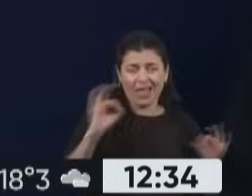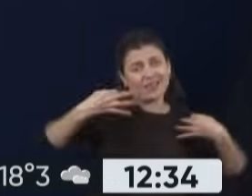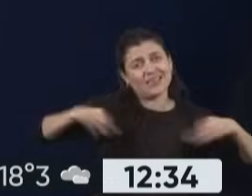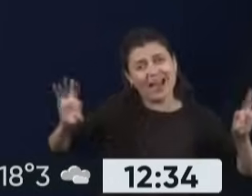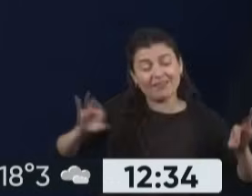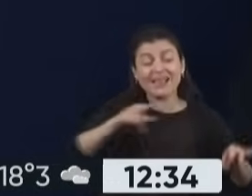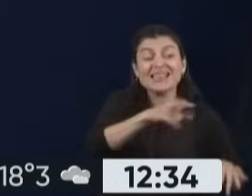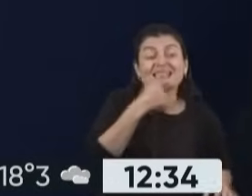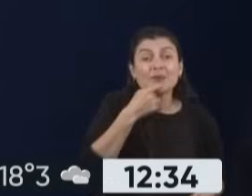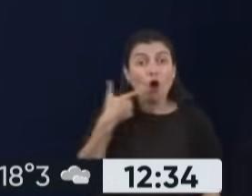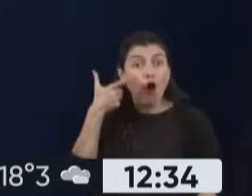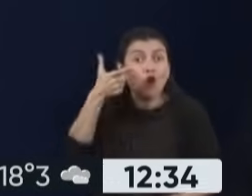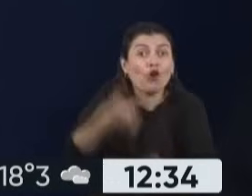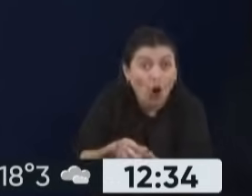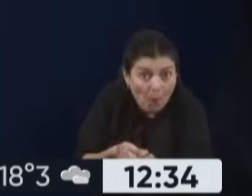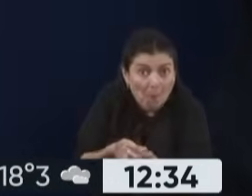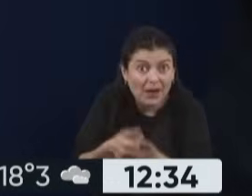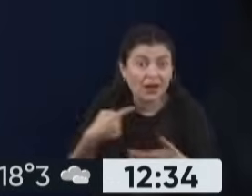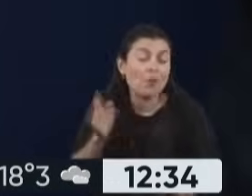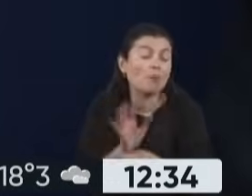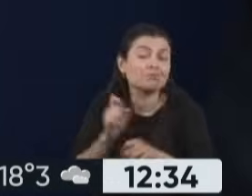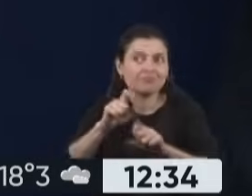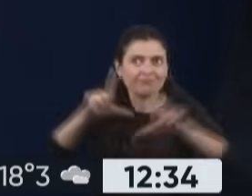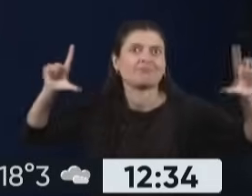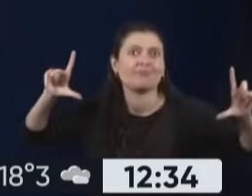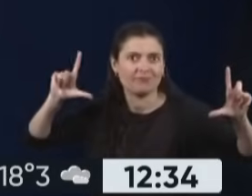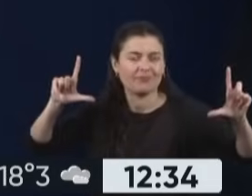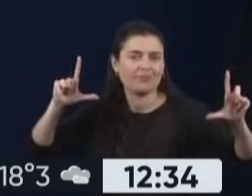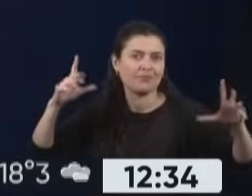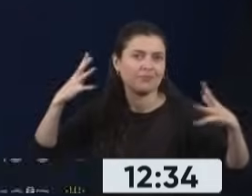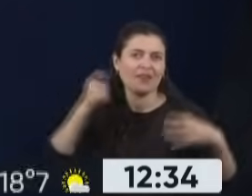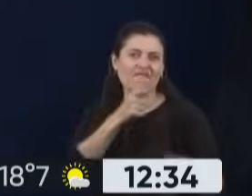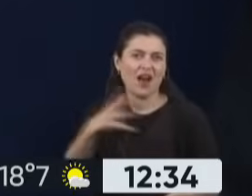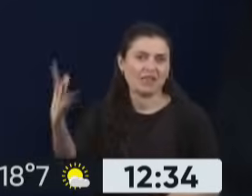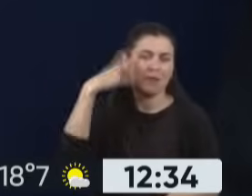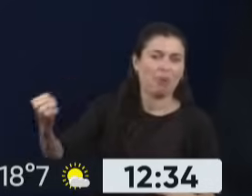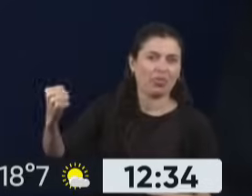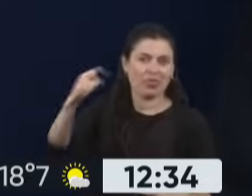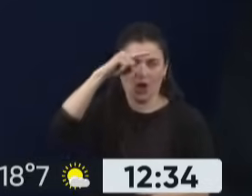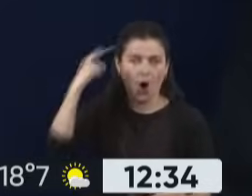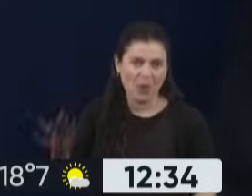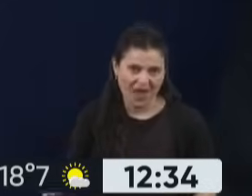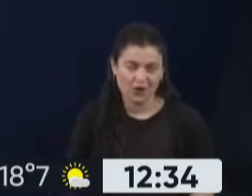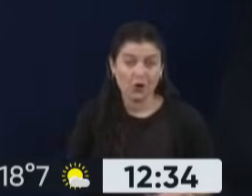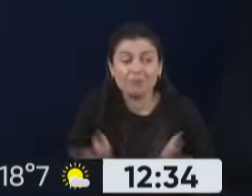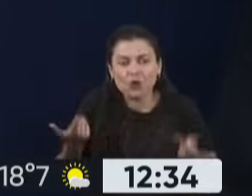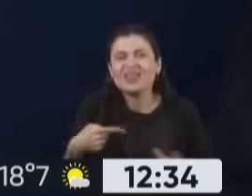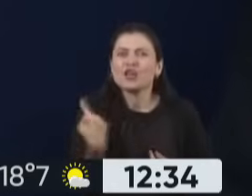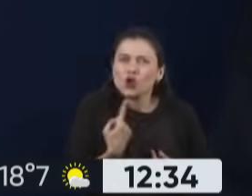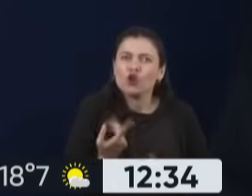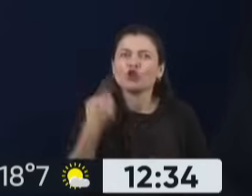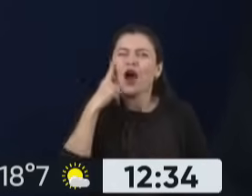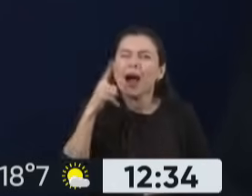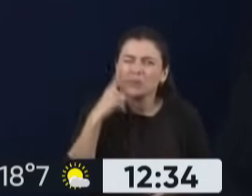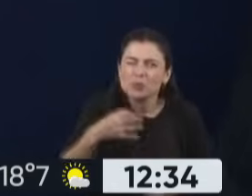registrable, pasás a ser sujeto de que te descubran. Entonces, esto en realidad es justamente,